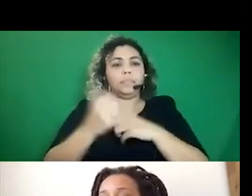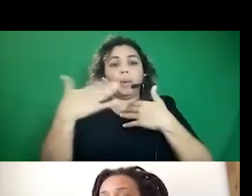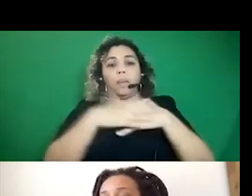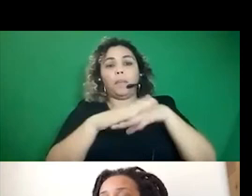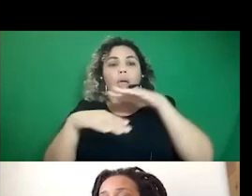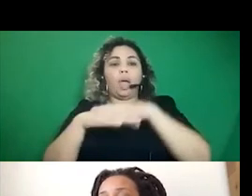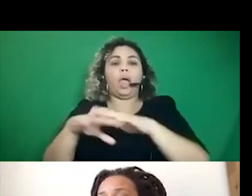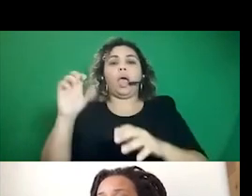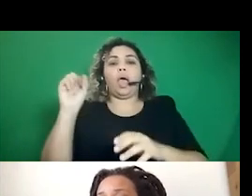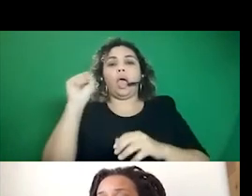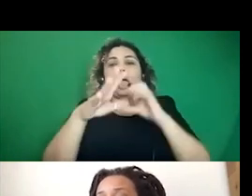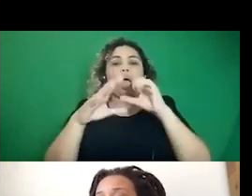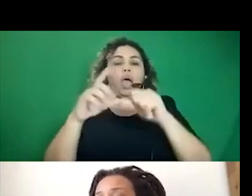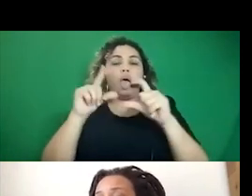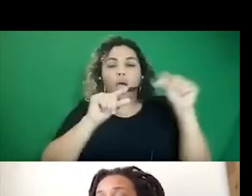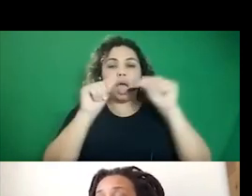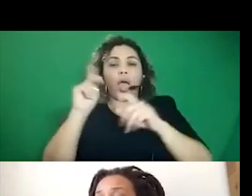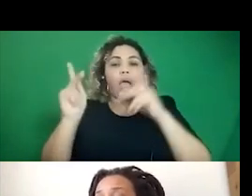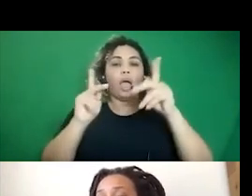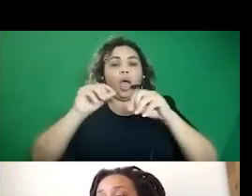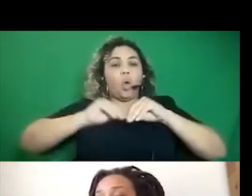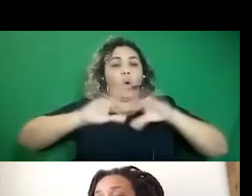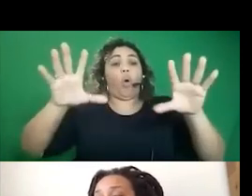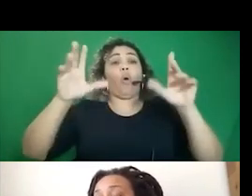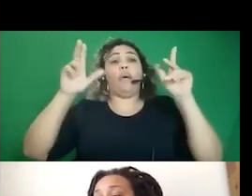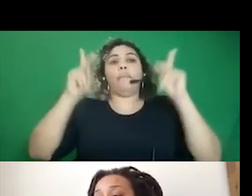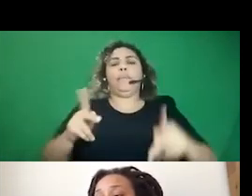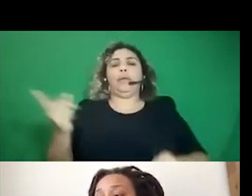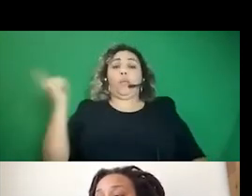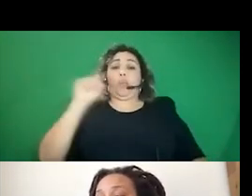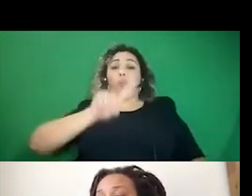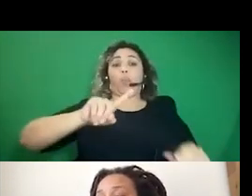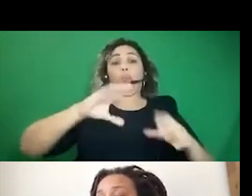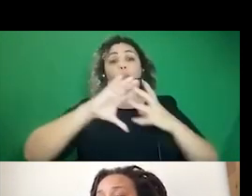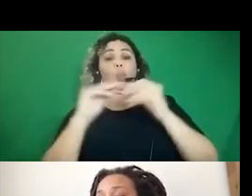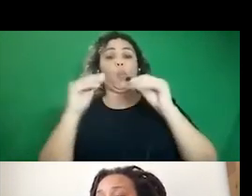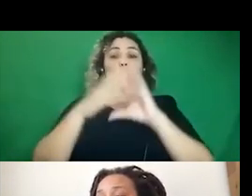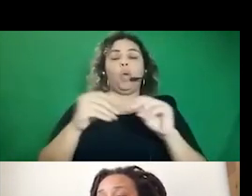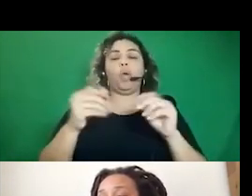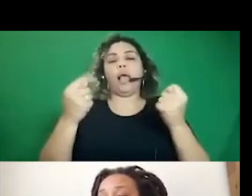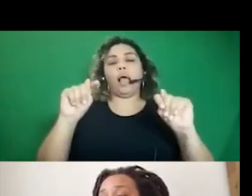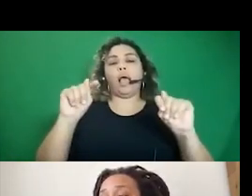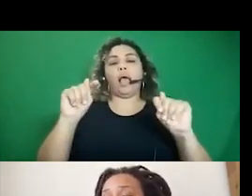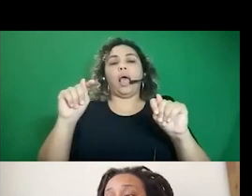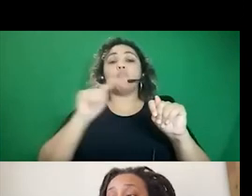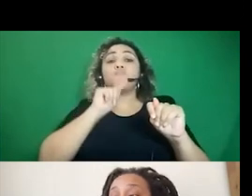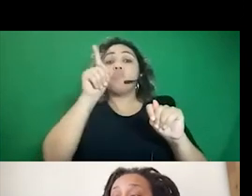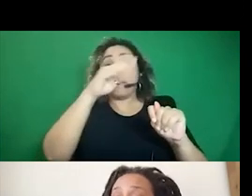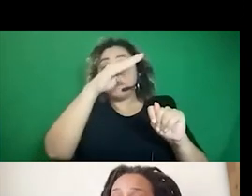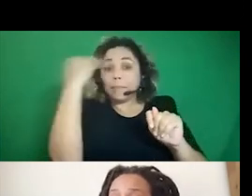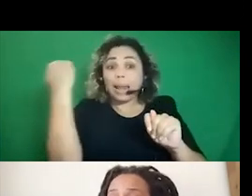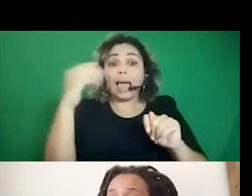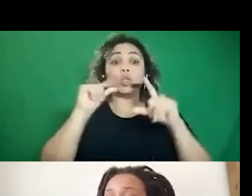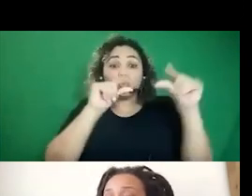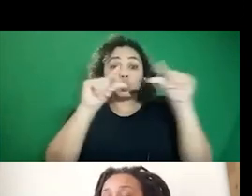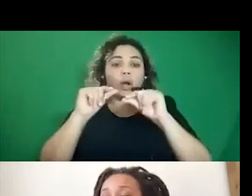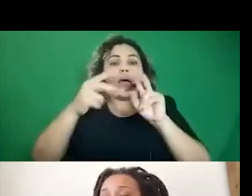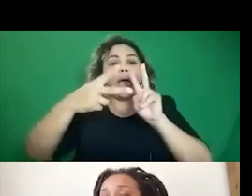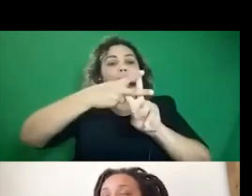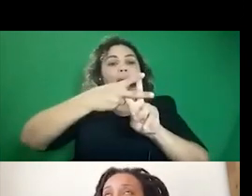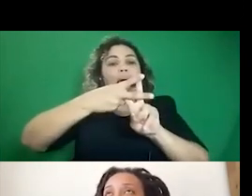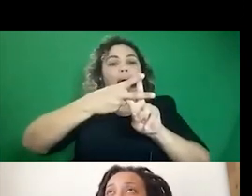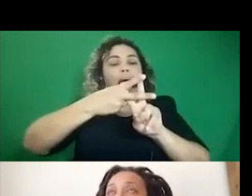una combinación de personas que estaban bromeando y extremistas de derecha lanzaron